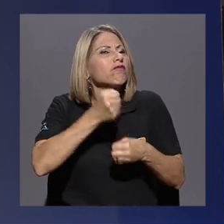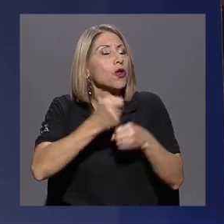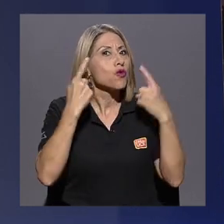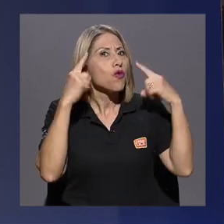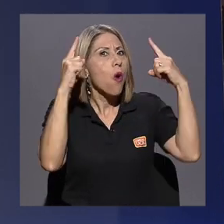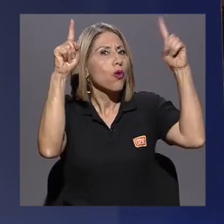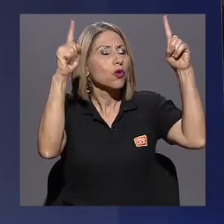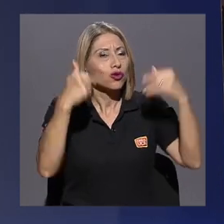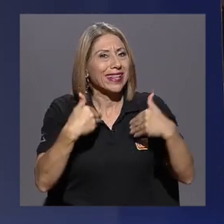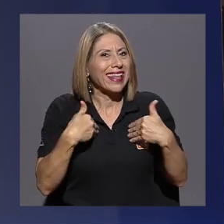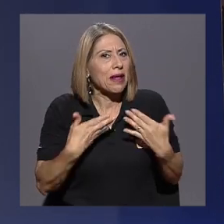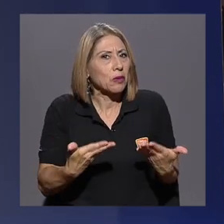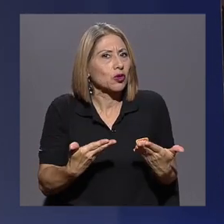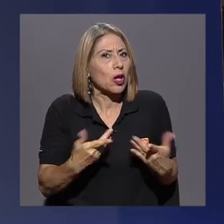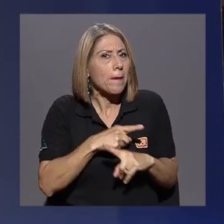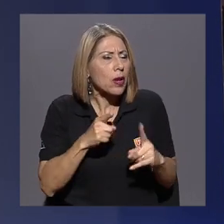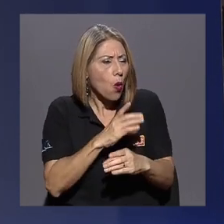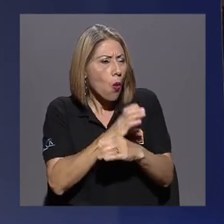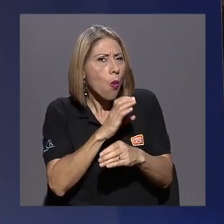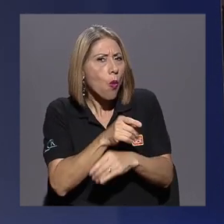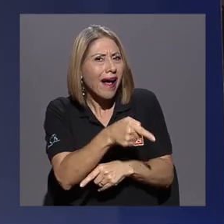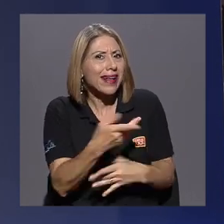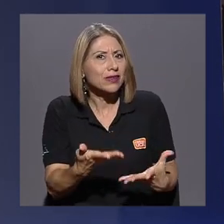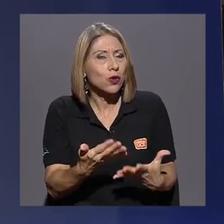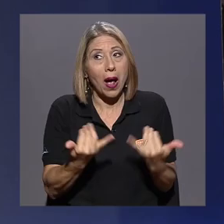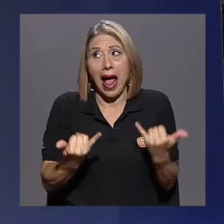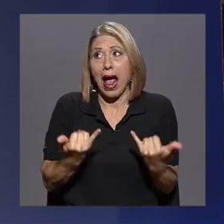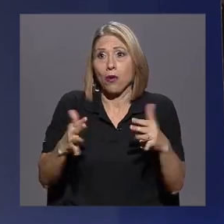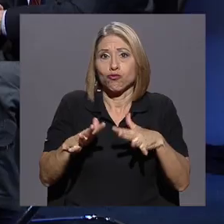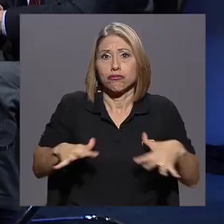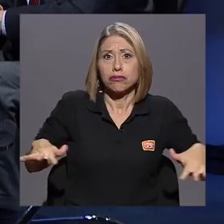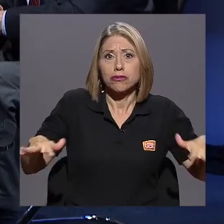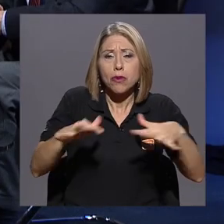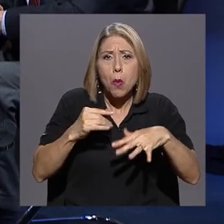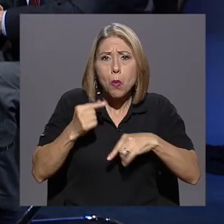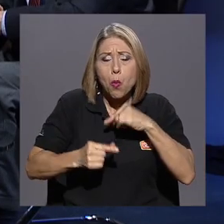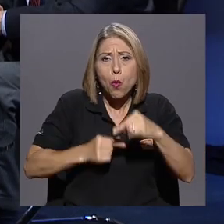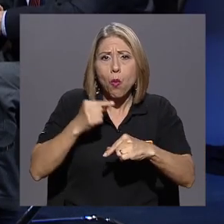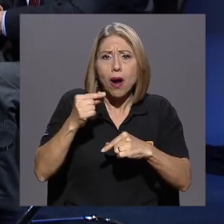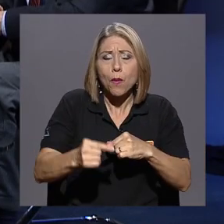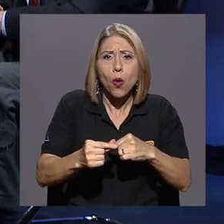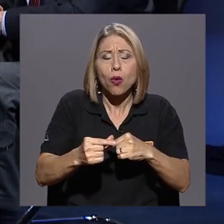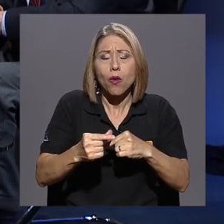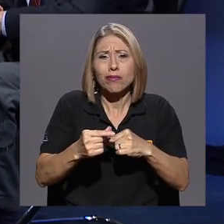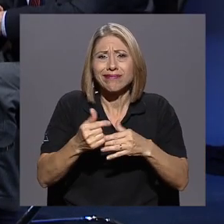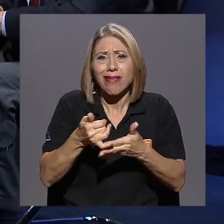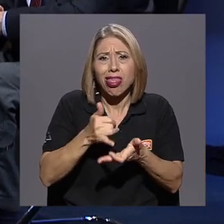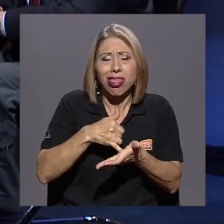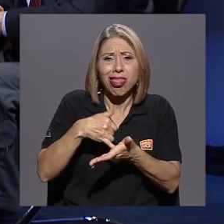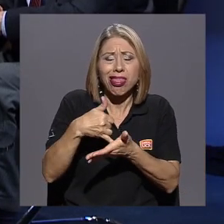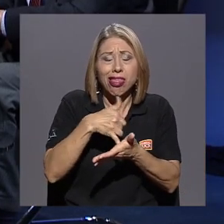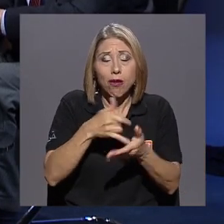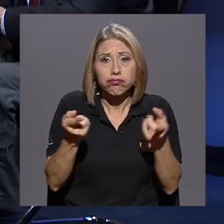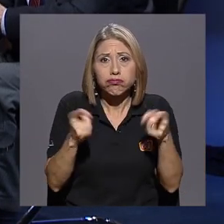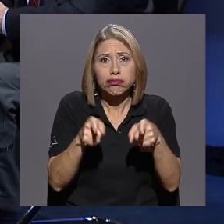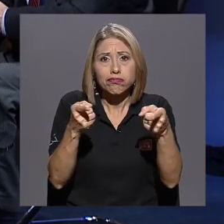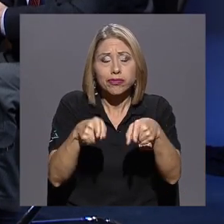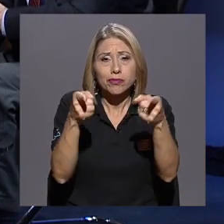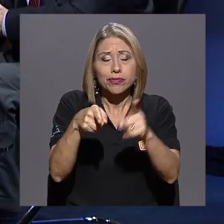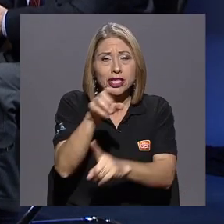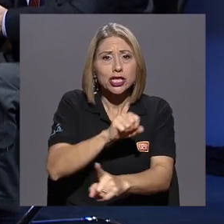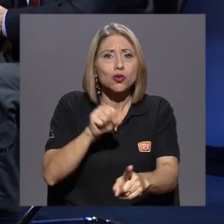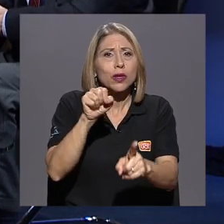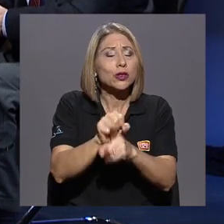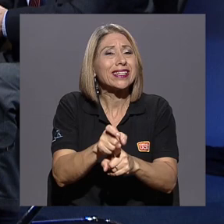logros que tenemos, pero cómo volar por ellos, sobre todo en un estado en que poco a poco se desmantelan situaciones que ha costado